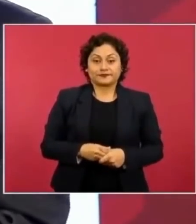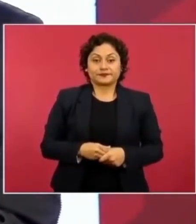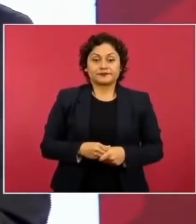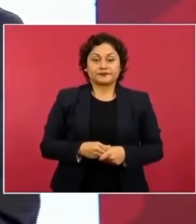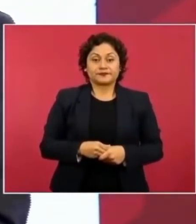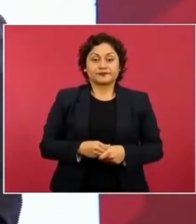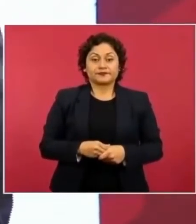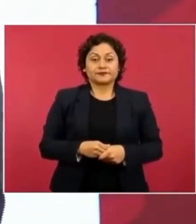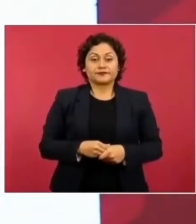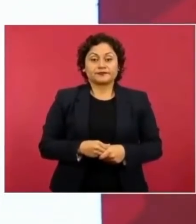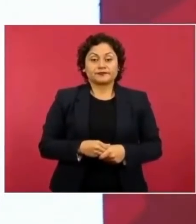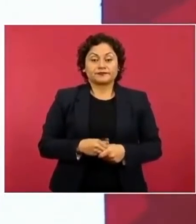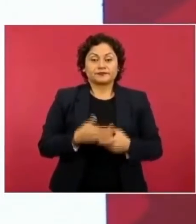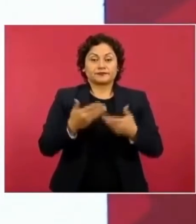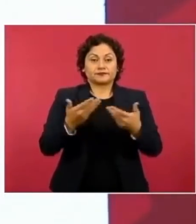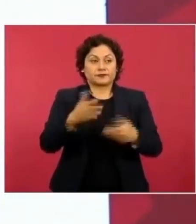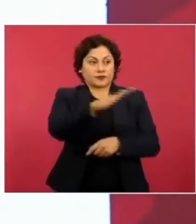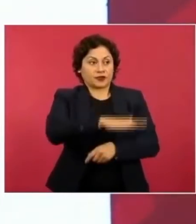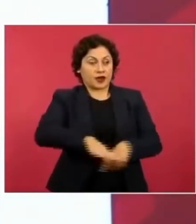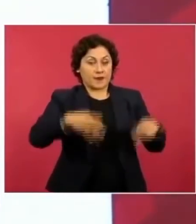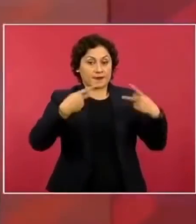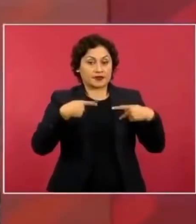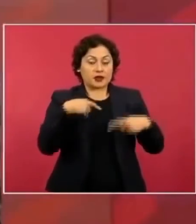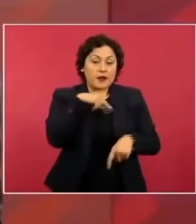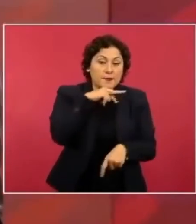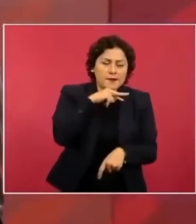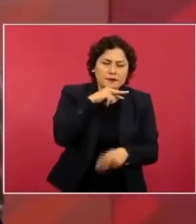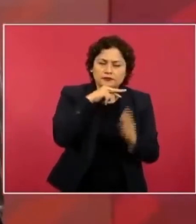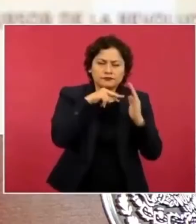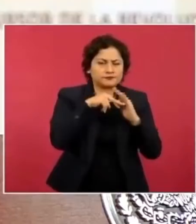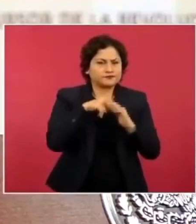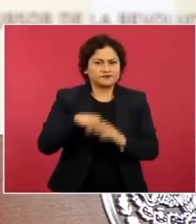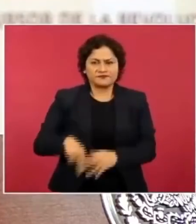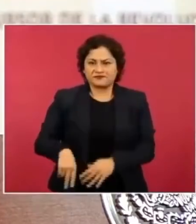la gente no se preocupe